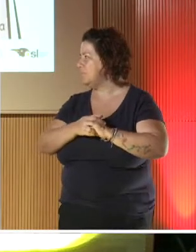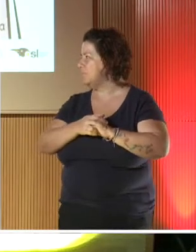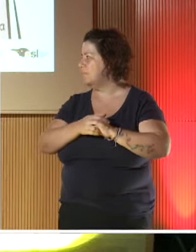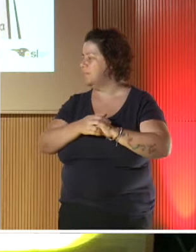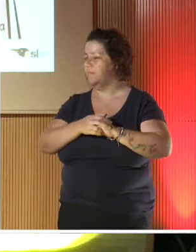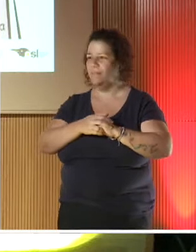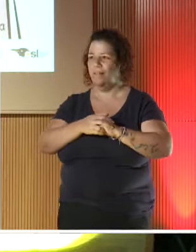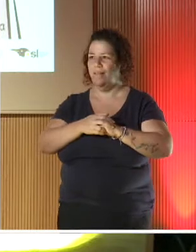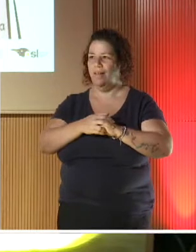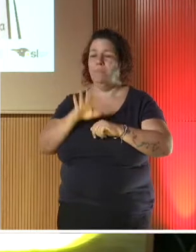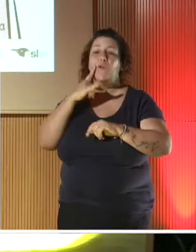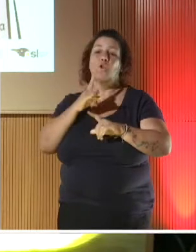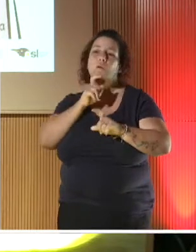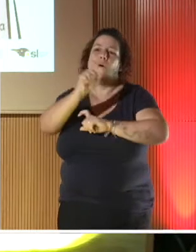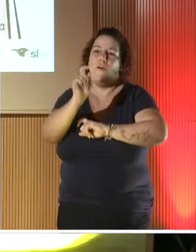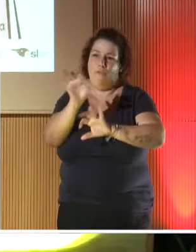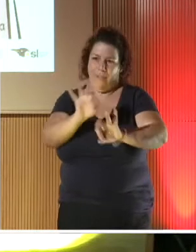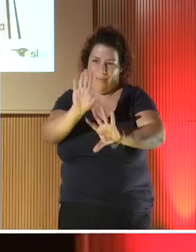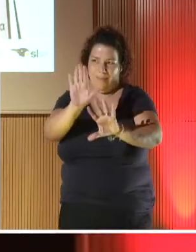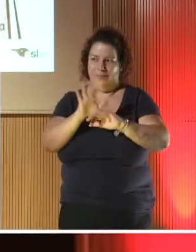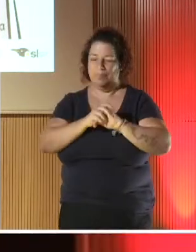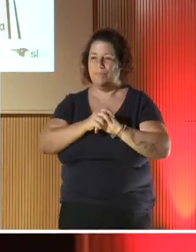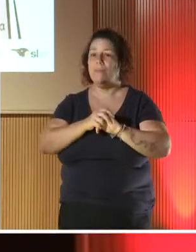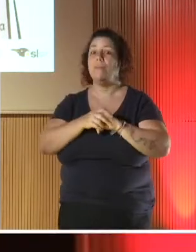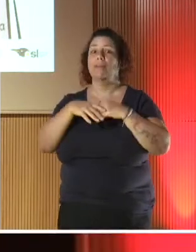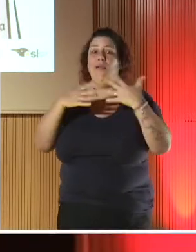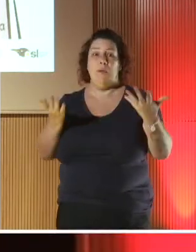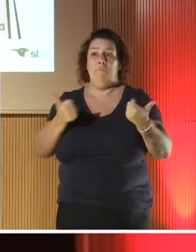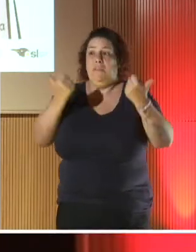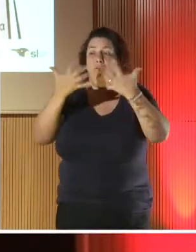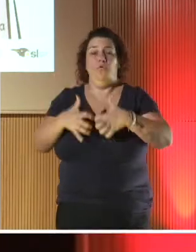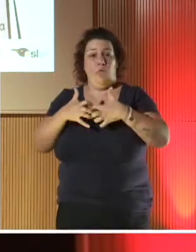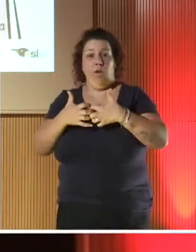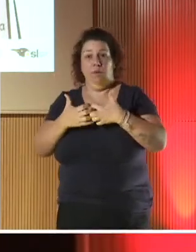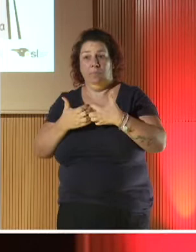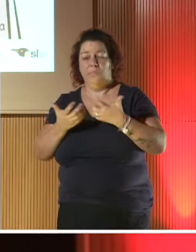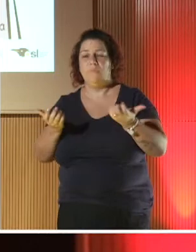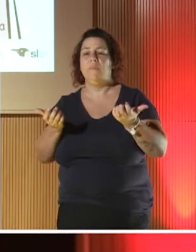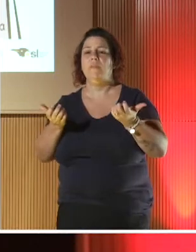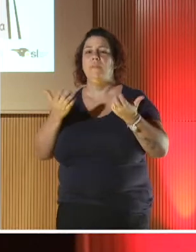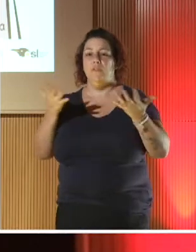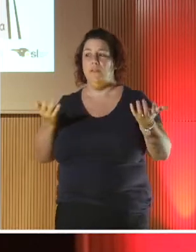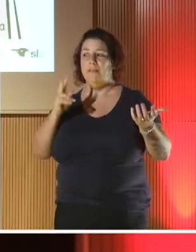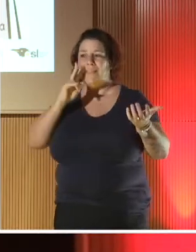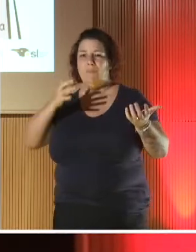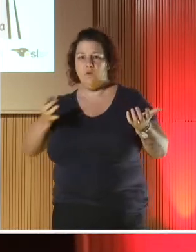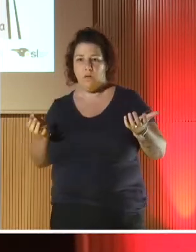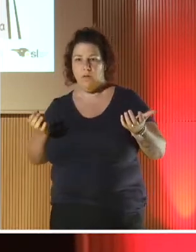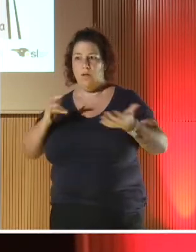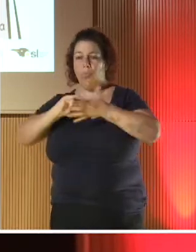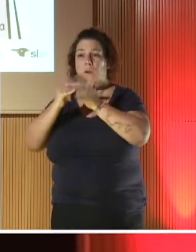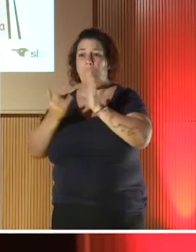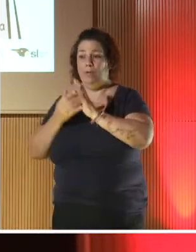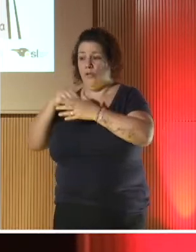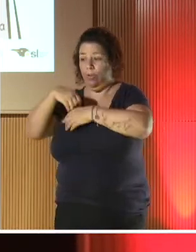Ni un chiste sin ofender a nadie. Bueno, y es lo que más funciona, ¿vale? Y se ha visto que es el método central en familia y